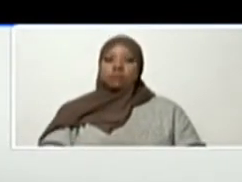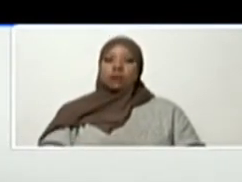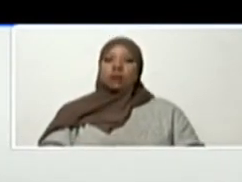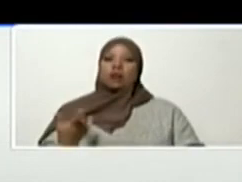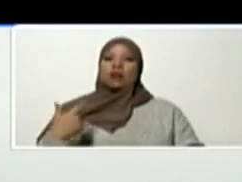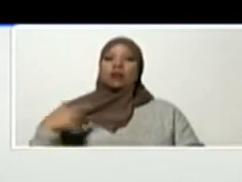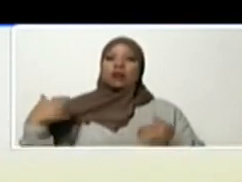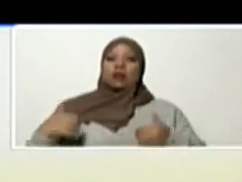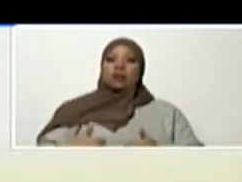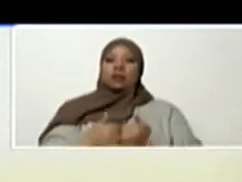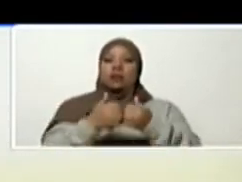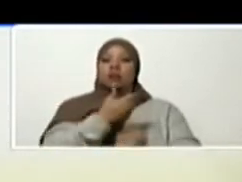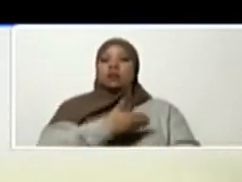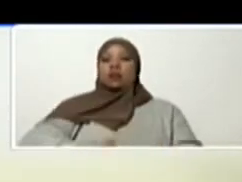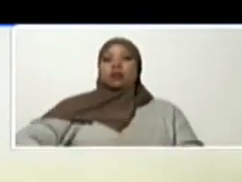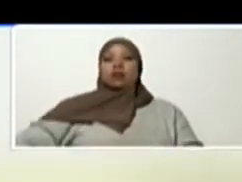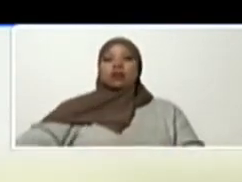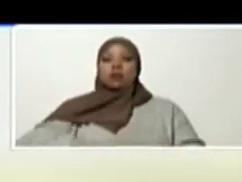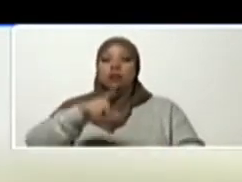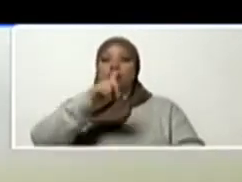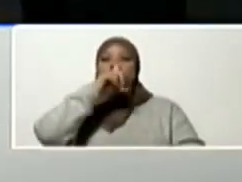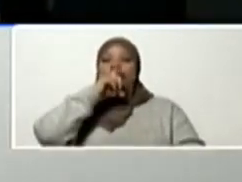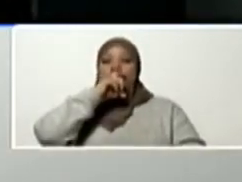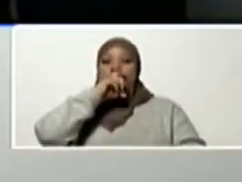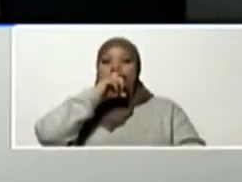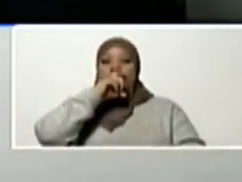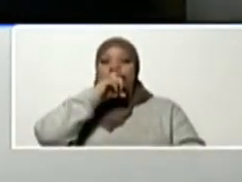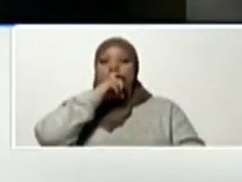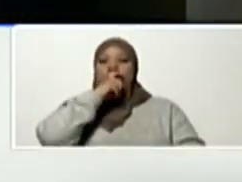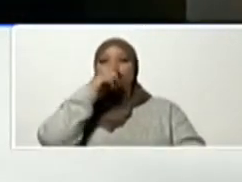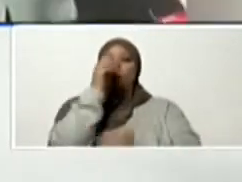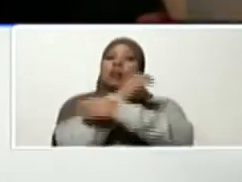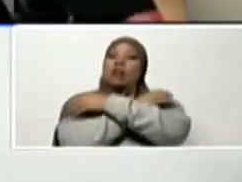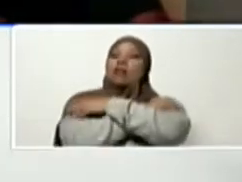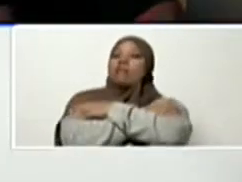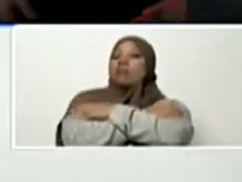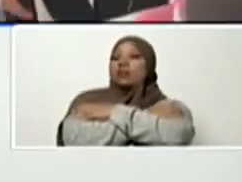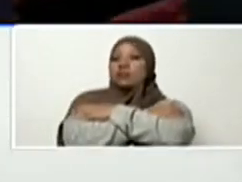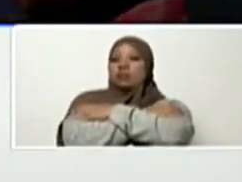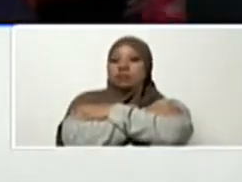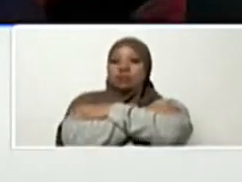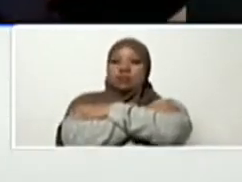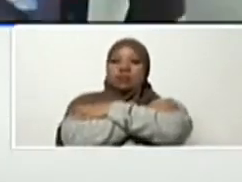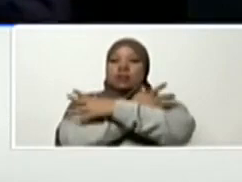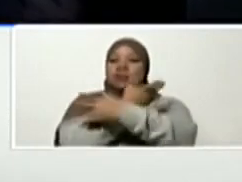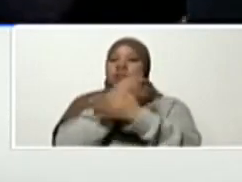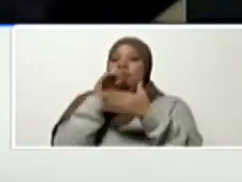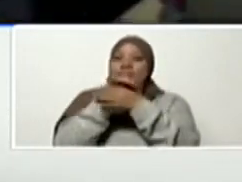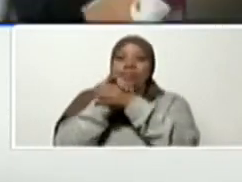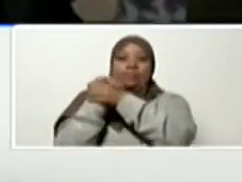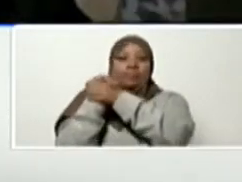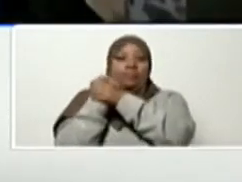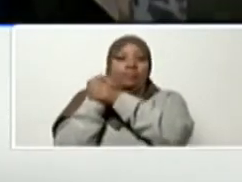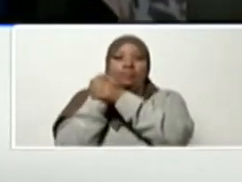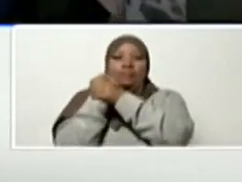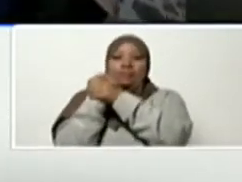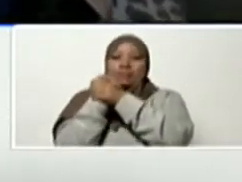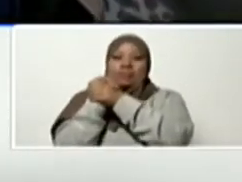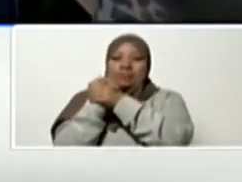me conseguí con el presidente Tubón. Nos dimos un abrazo, pero afectuoso,